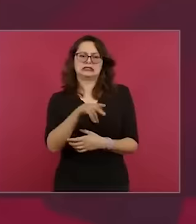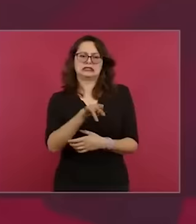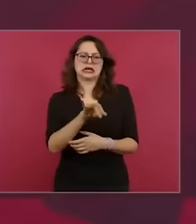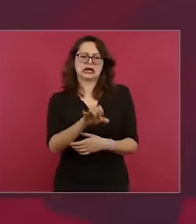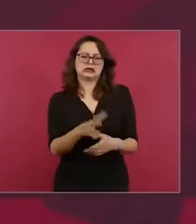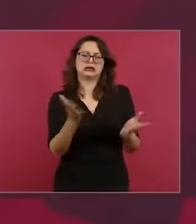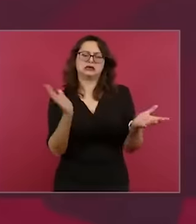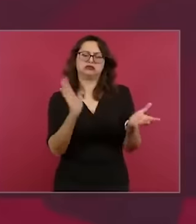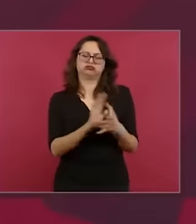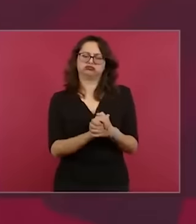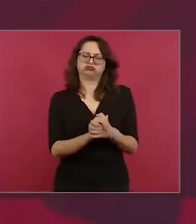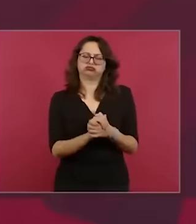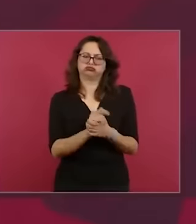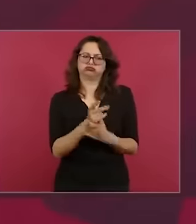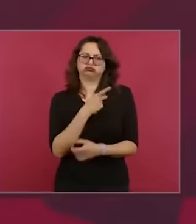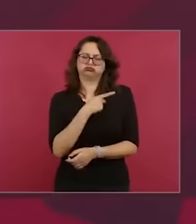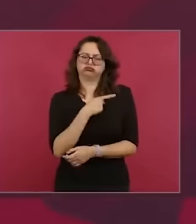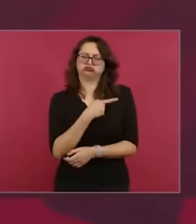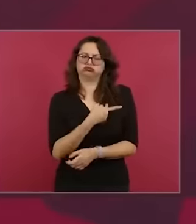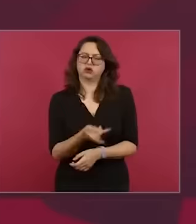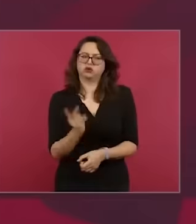Ya le voy a mandar